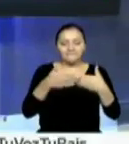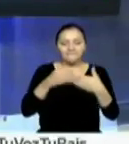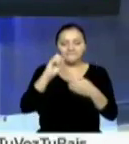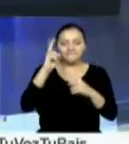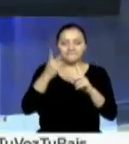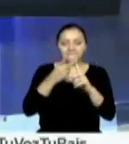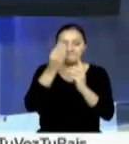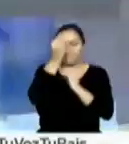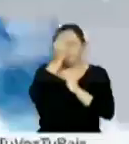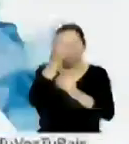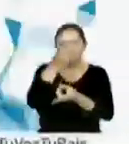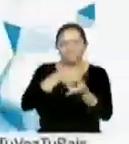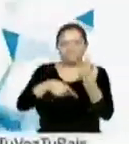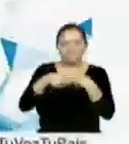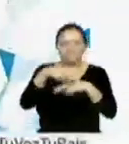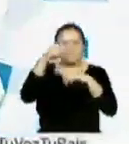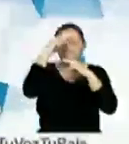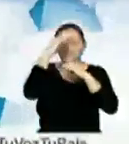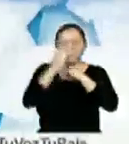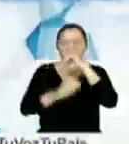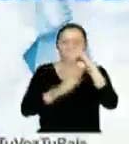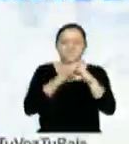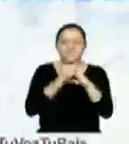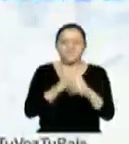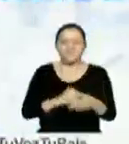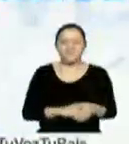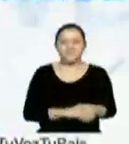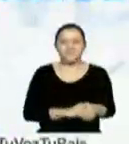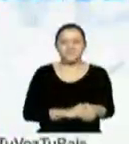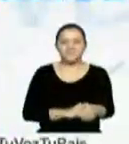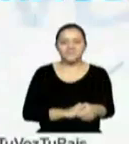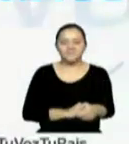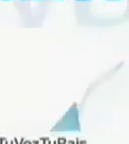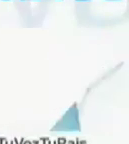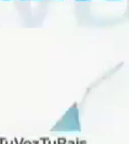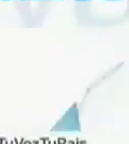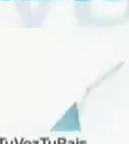informativo Regresamos en un momento con el resumen de las noticias del